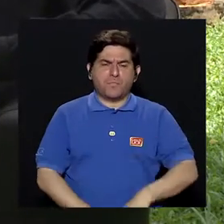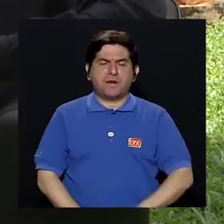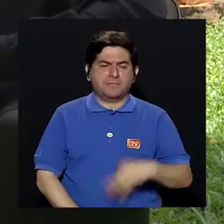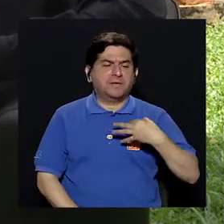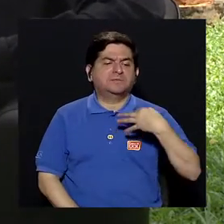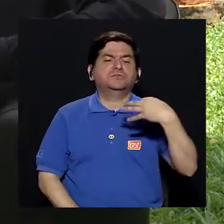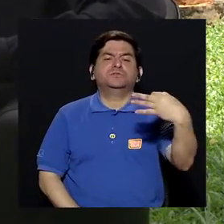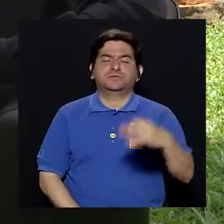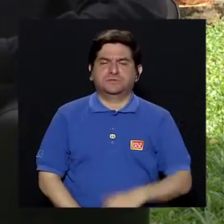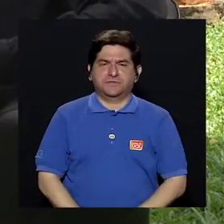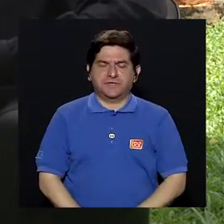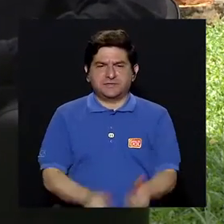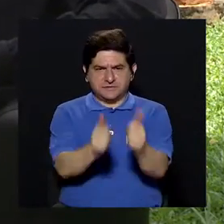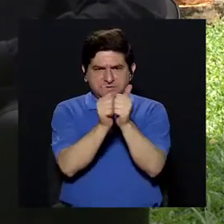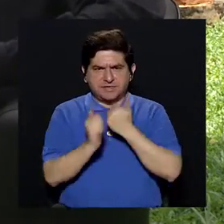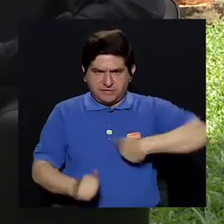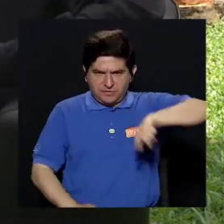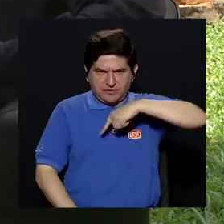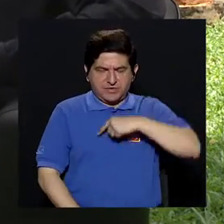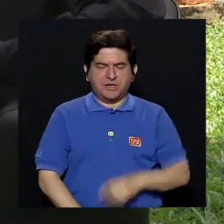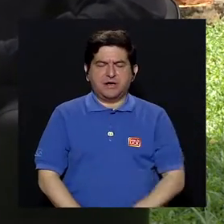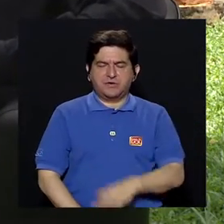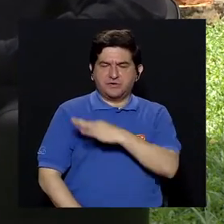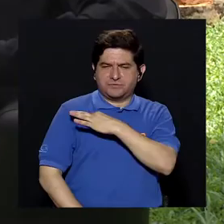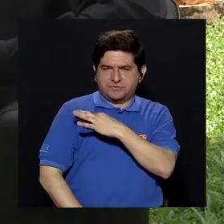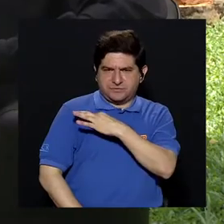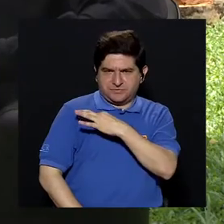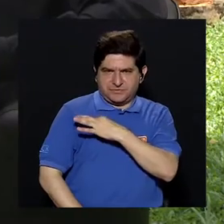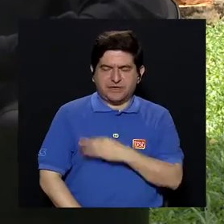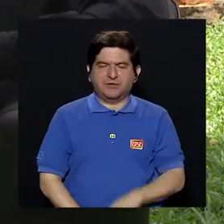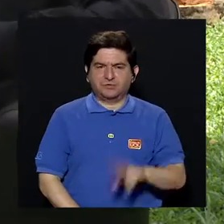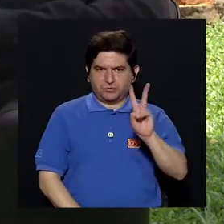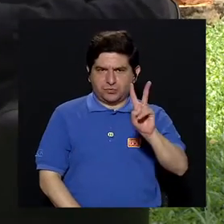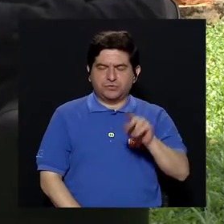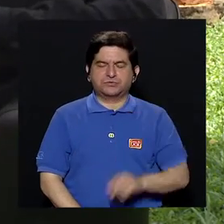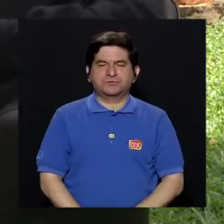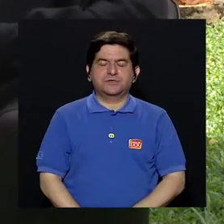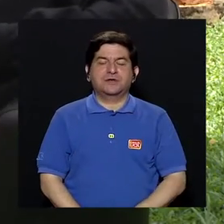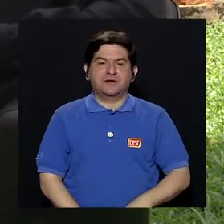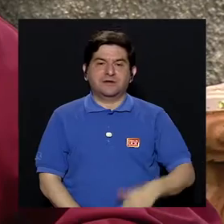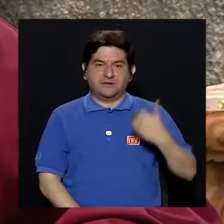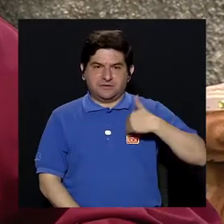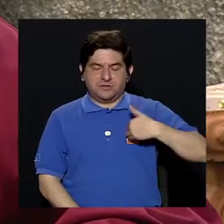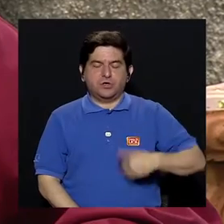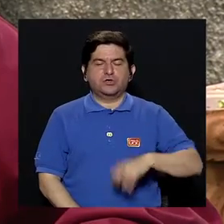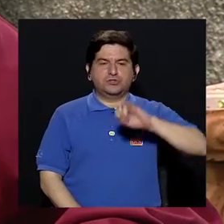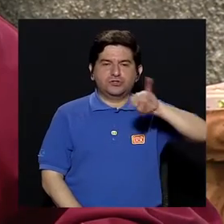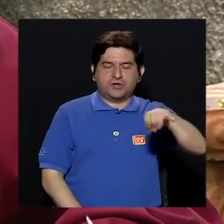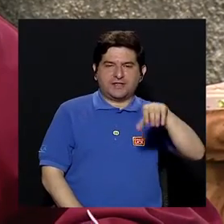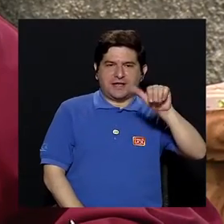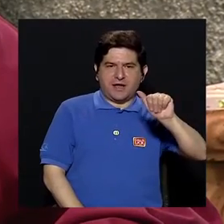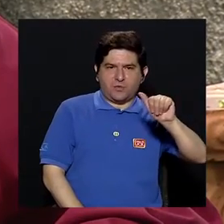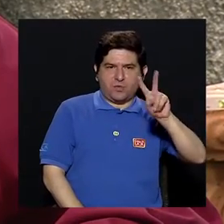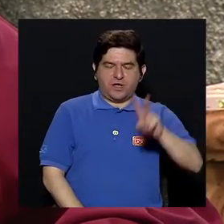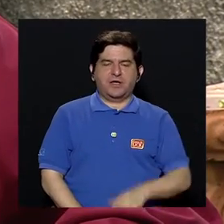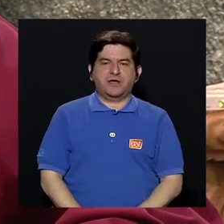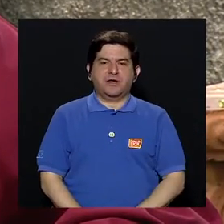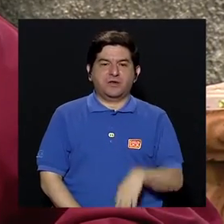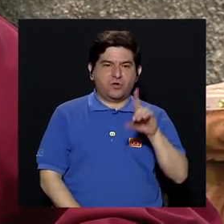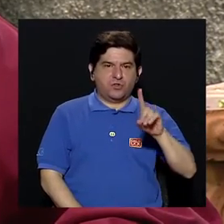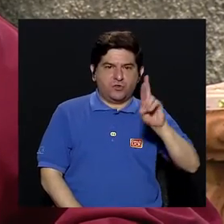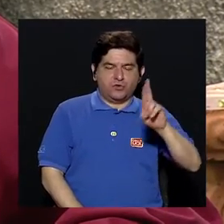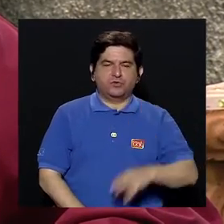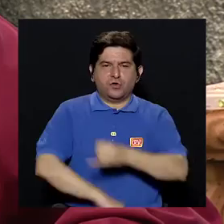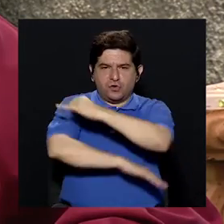nuestro diario vivir. Y bueno, para eso nos acompañan nuestros invitados. Está con nosotros el señor Jonathan Agüero Valverde, doctor en